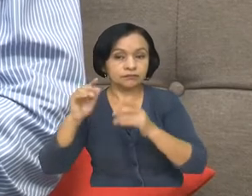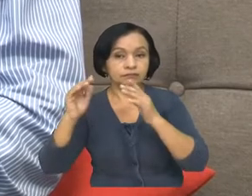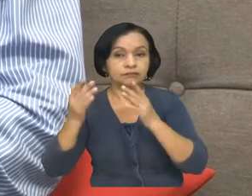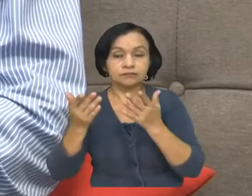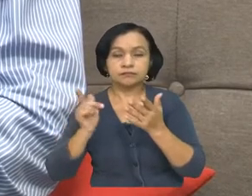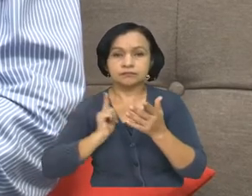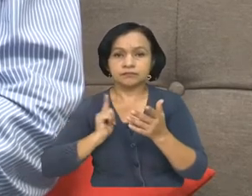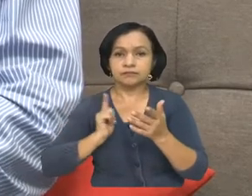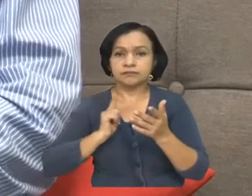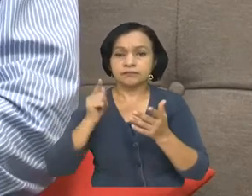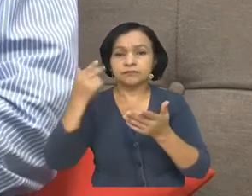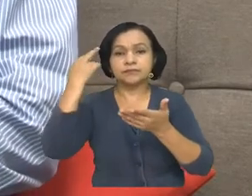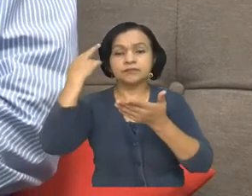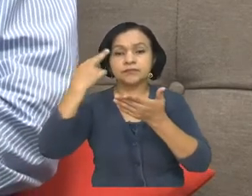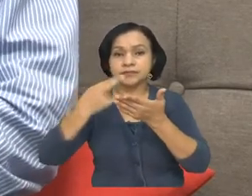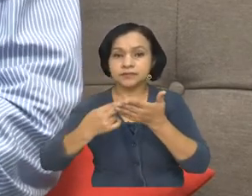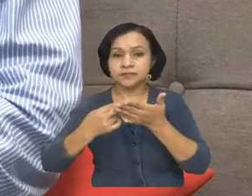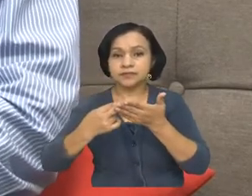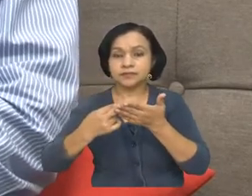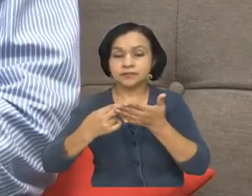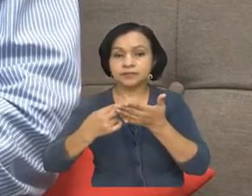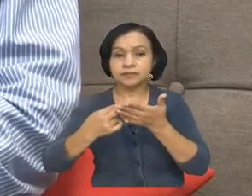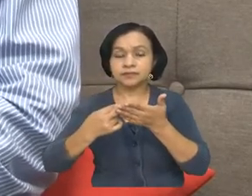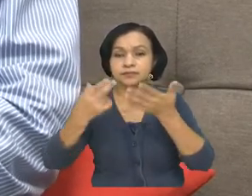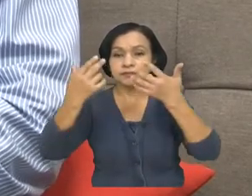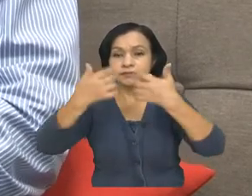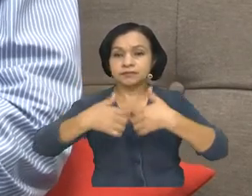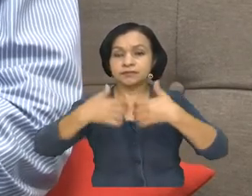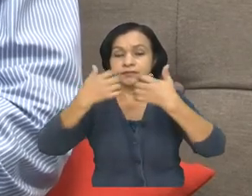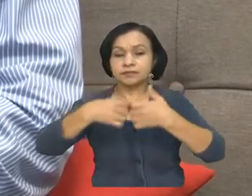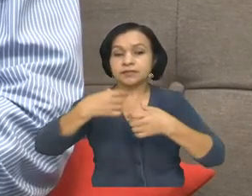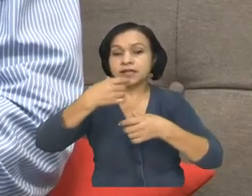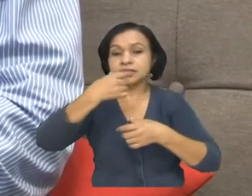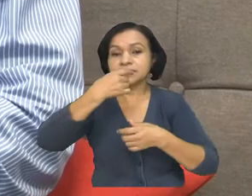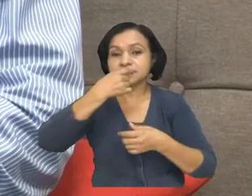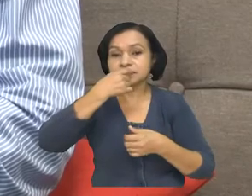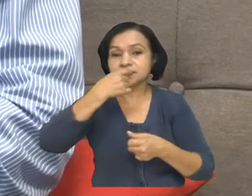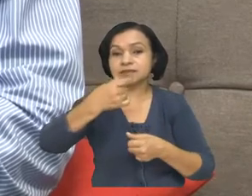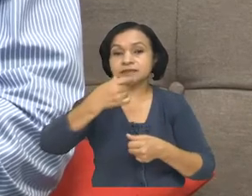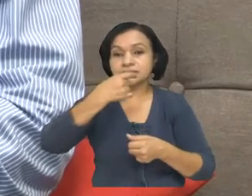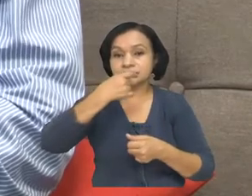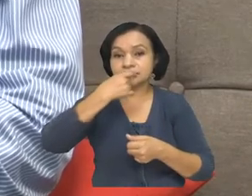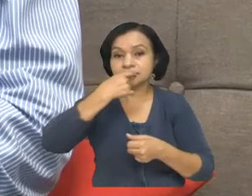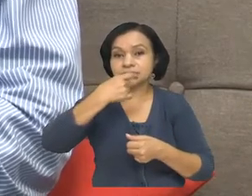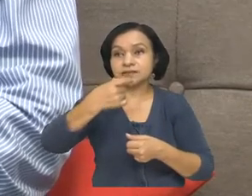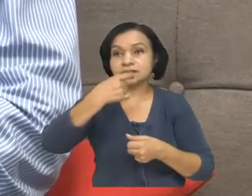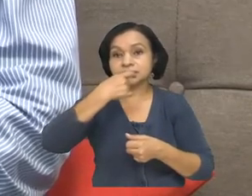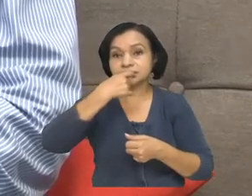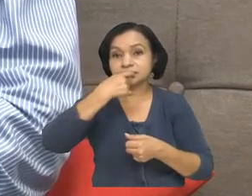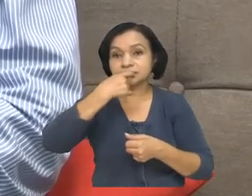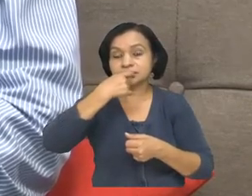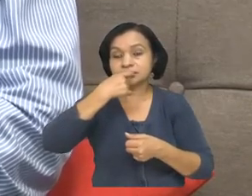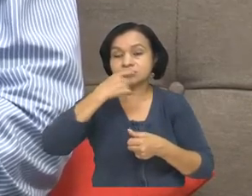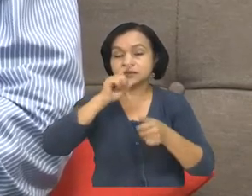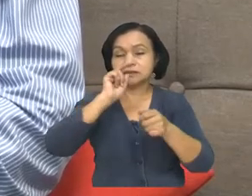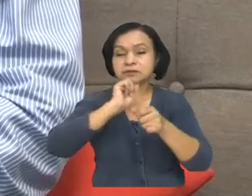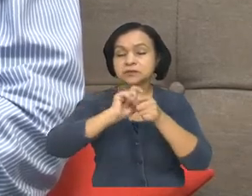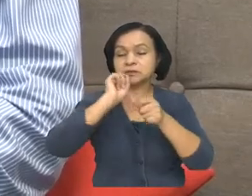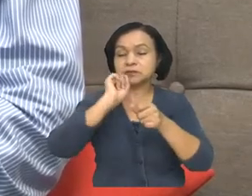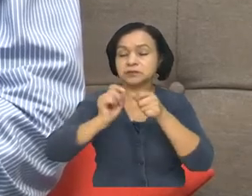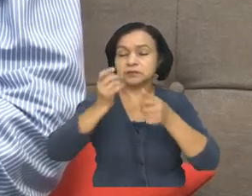no, me recuerdo cuando la fábrica de galletas Navisco Cristal, porque todo eso se incendió una